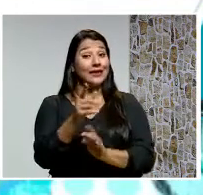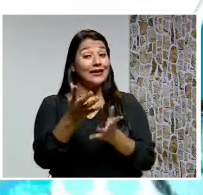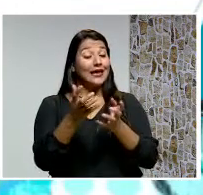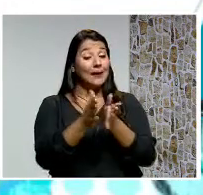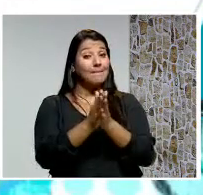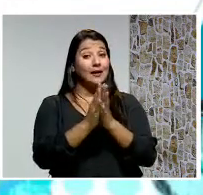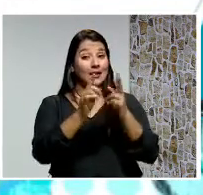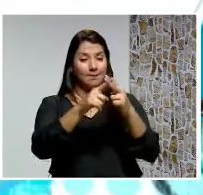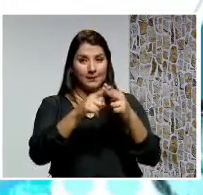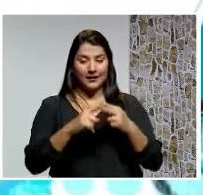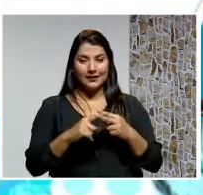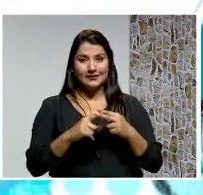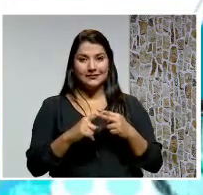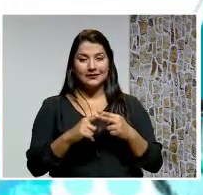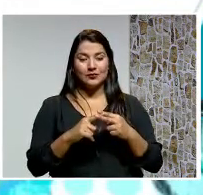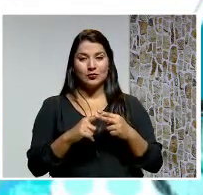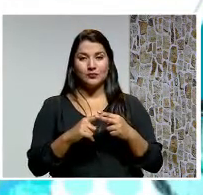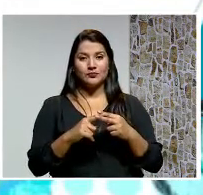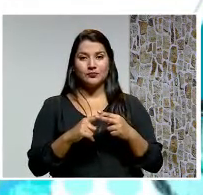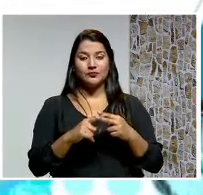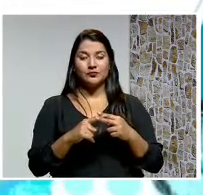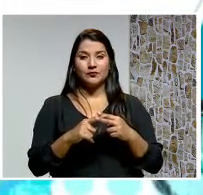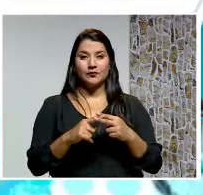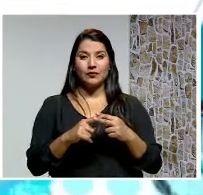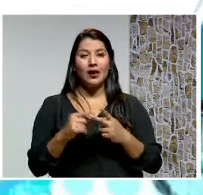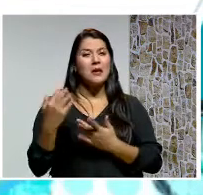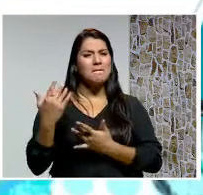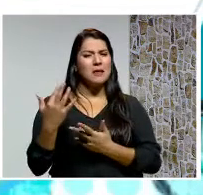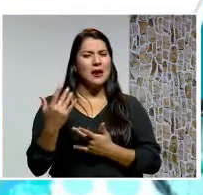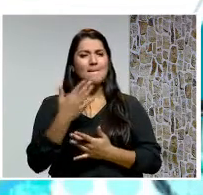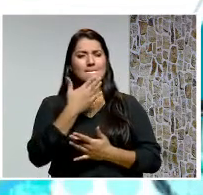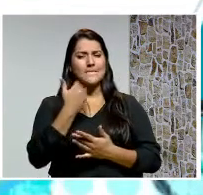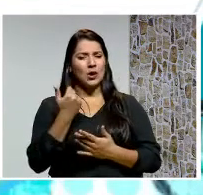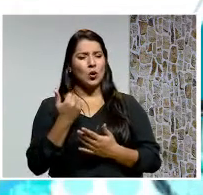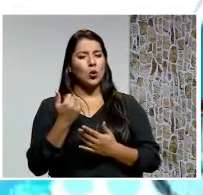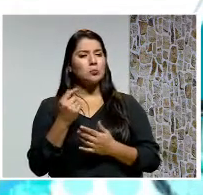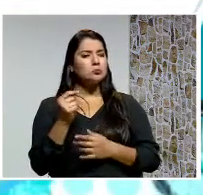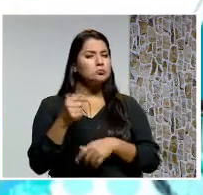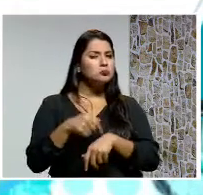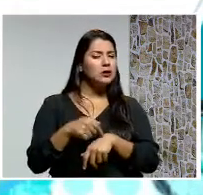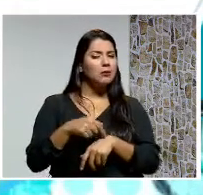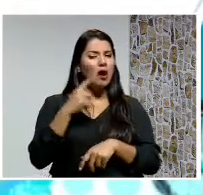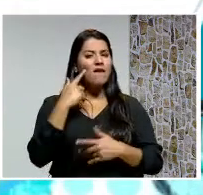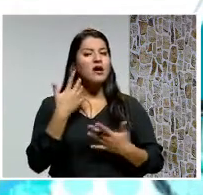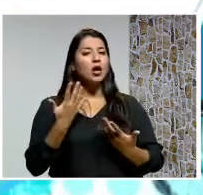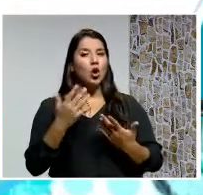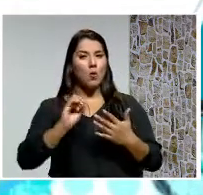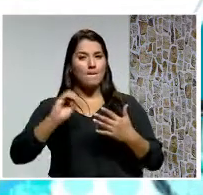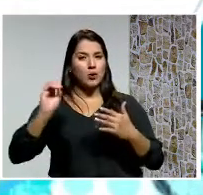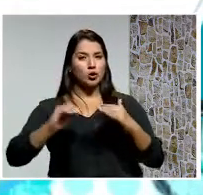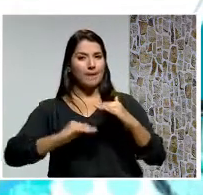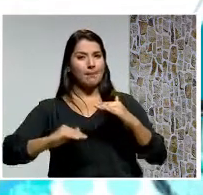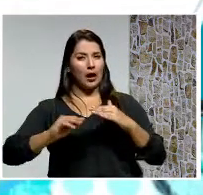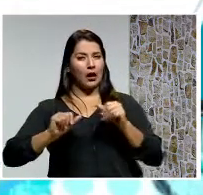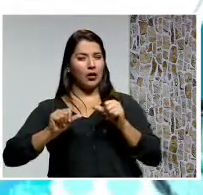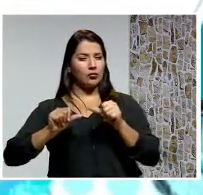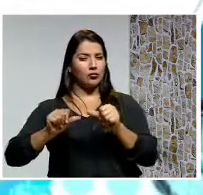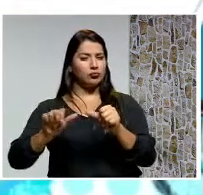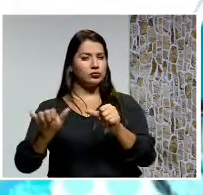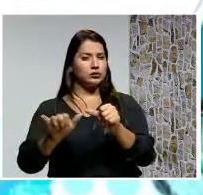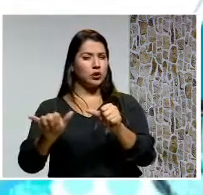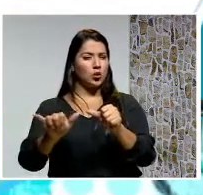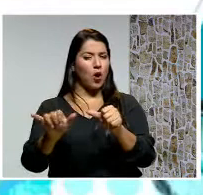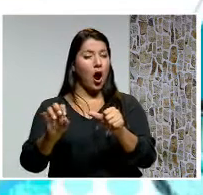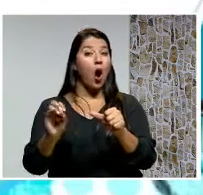obligación, un crédito, esperar un poquito a ver ¿Cómo evoluciona esta tasa? Si hay